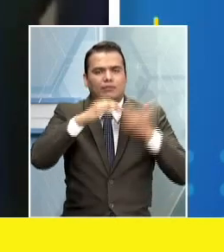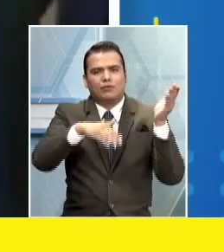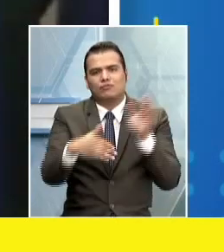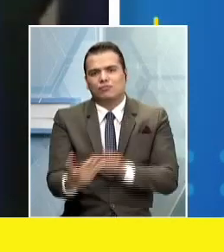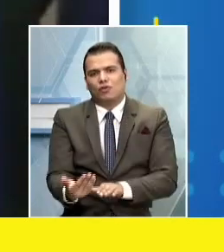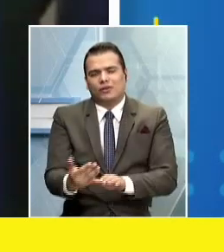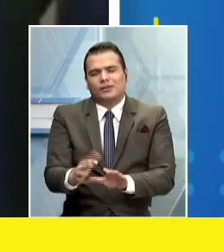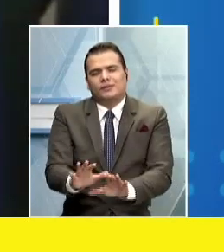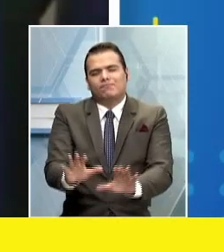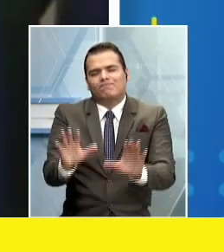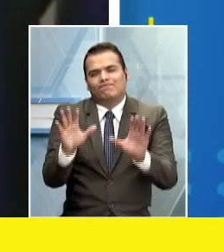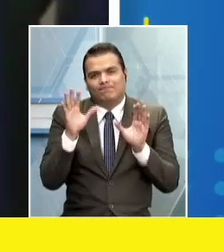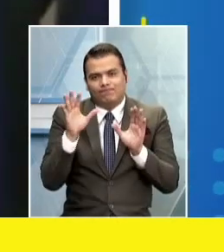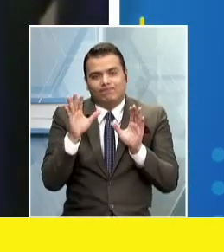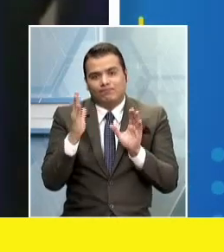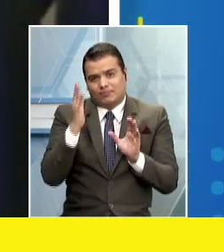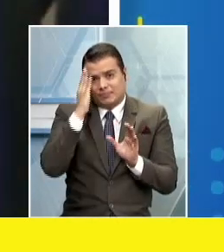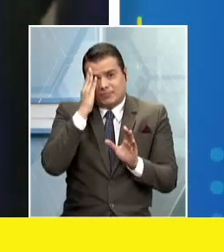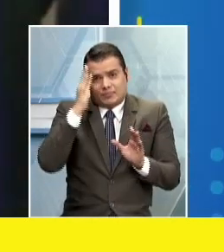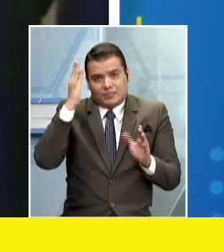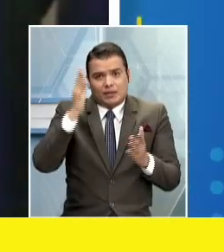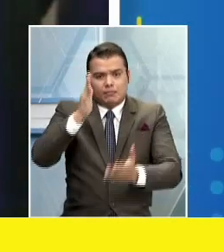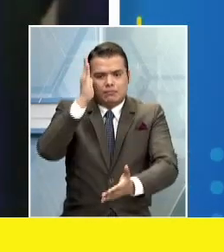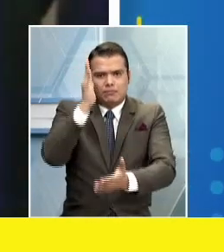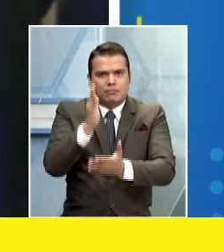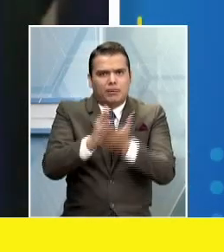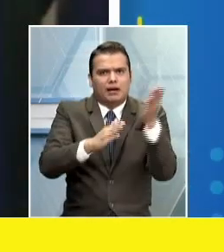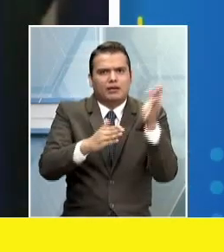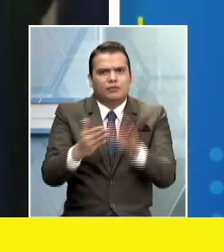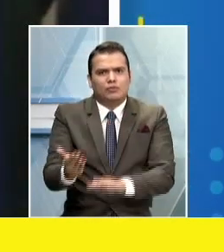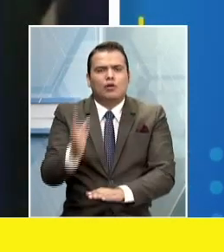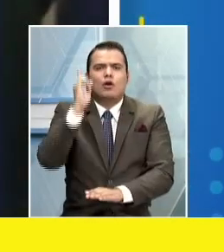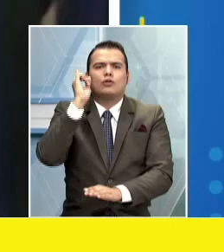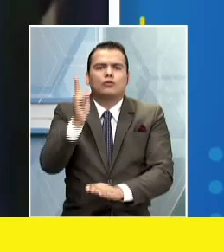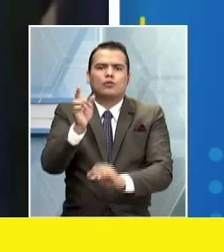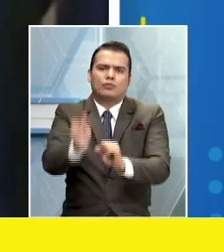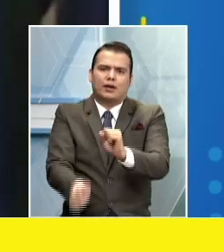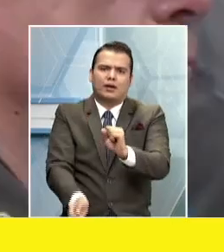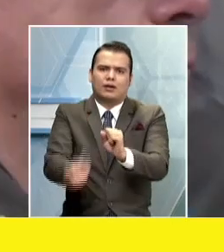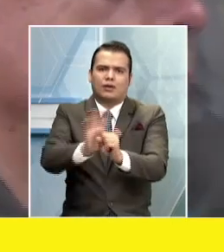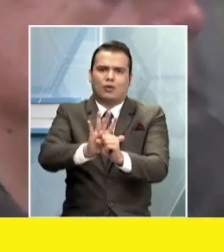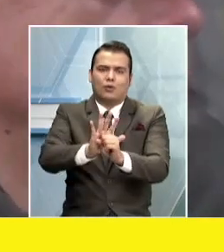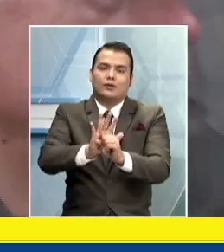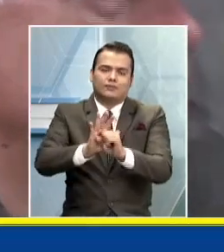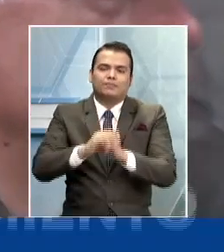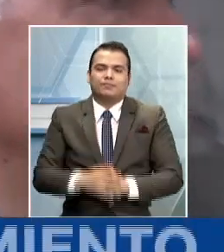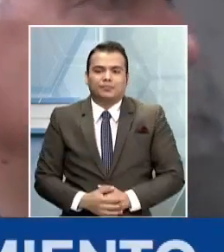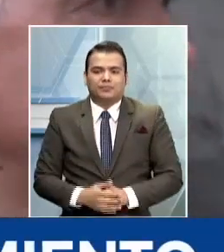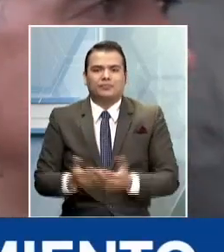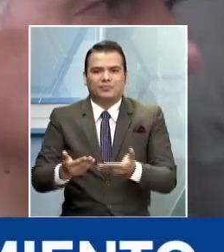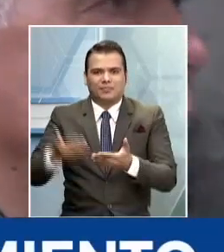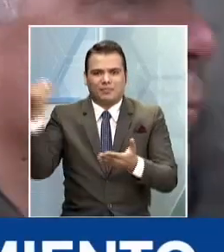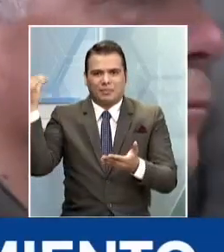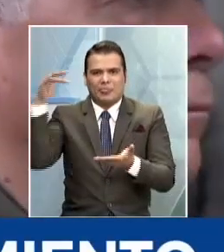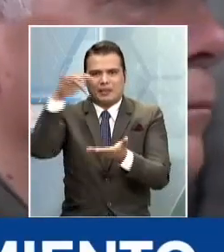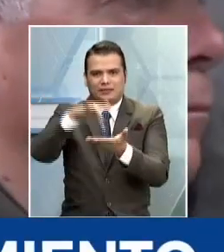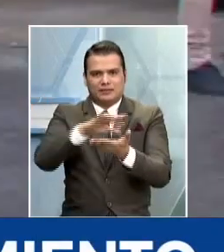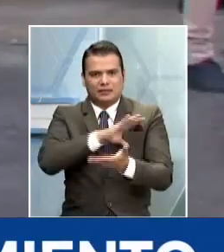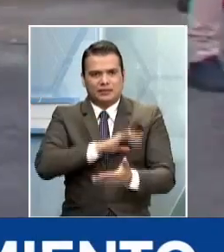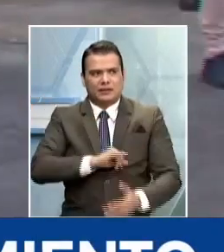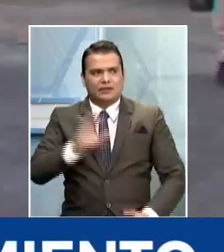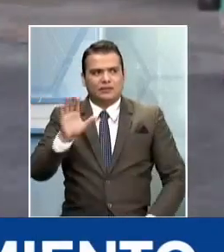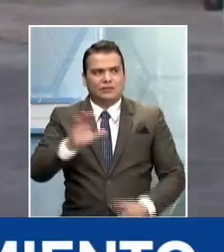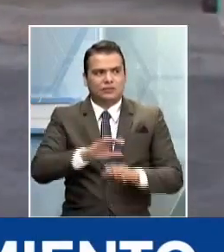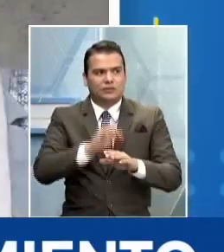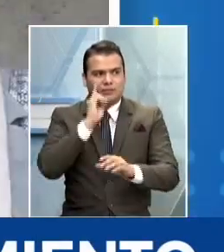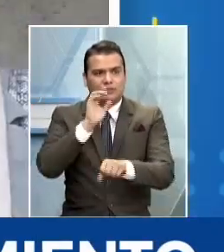enfrentando a un enemigo invisible, como es esta dolorosa pandemia. En una de sus visitas a Cali, Holmes Trujillo